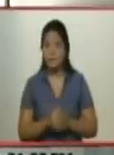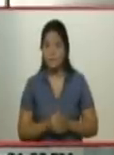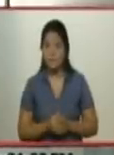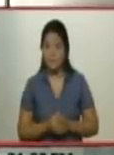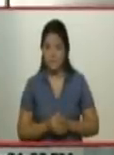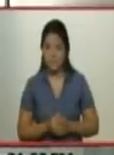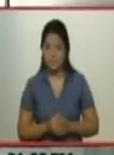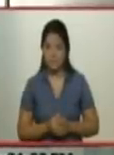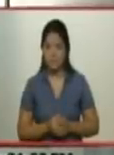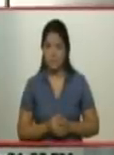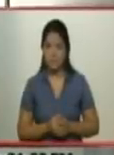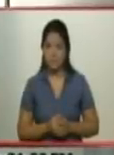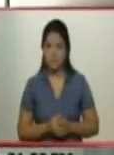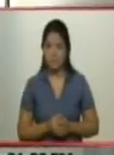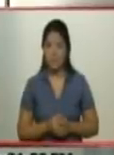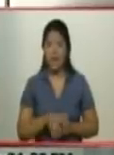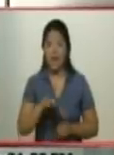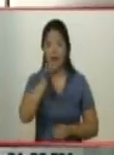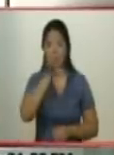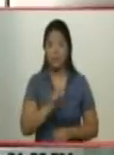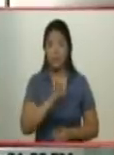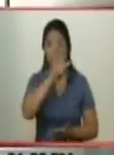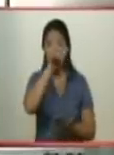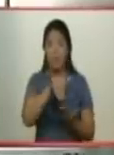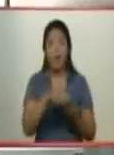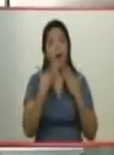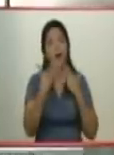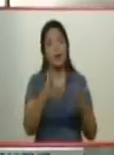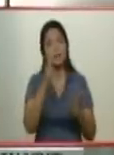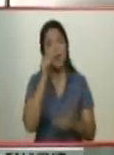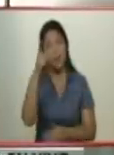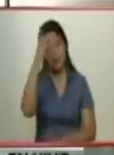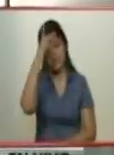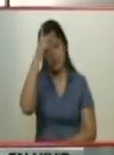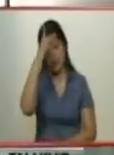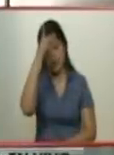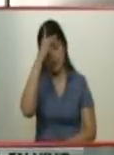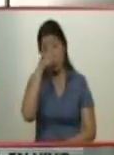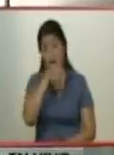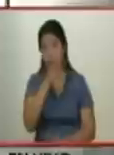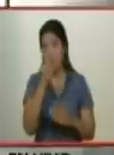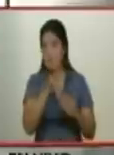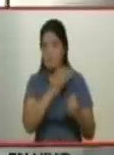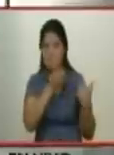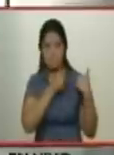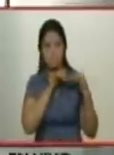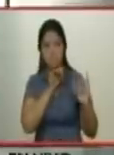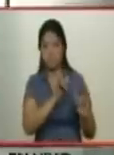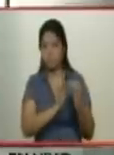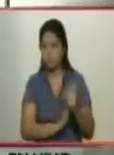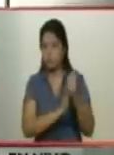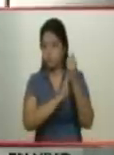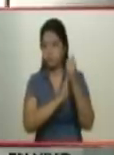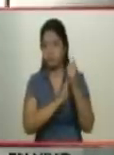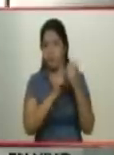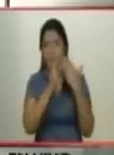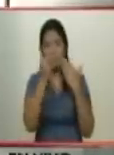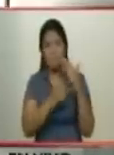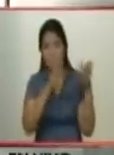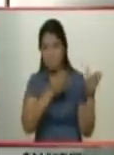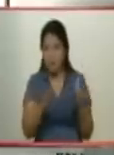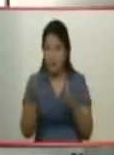territorio sur de aragua donde Agradezco al gobernador tarek Quien dirigió personalmente parte del